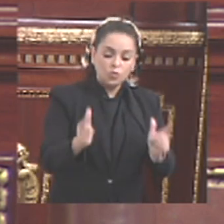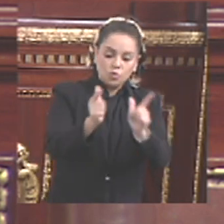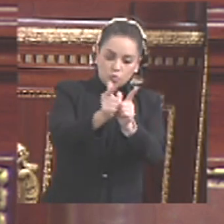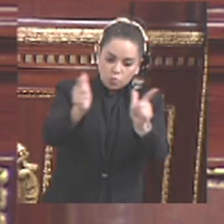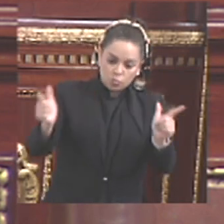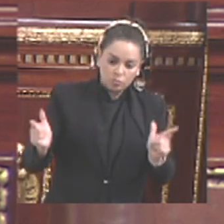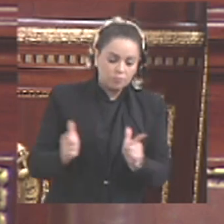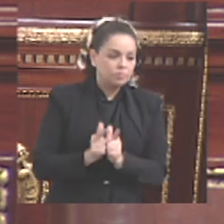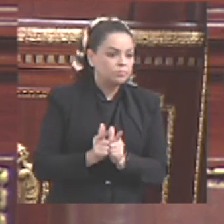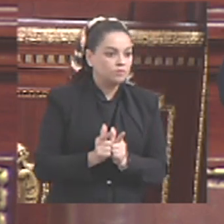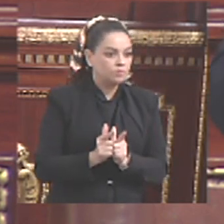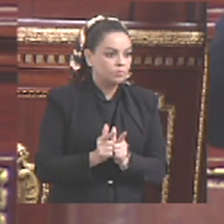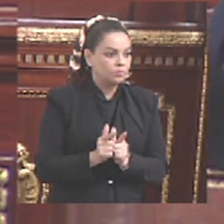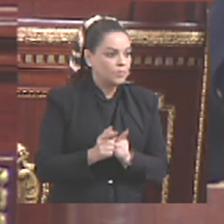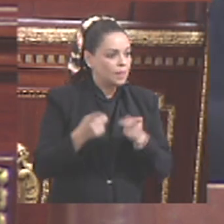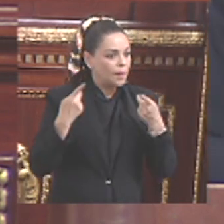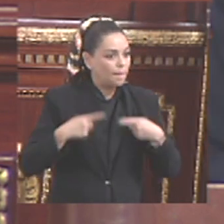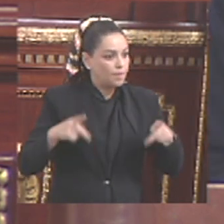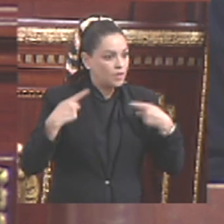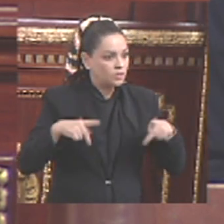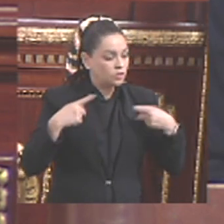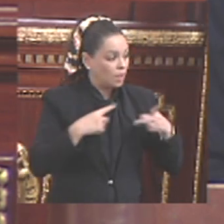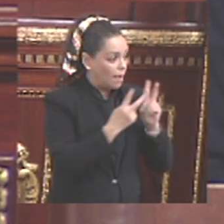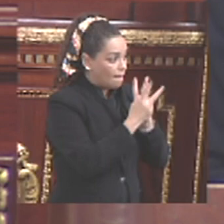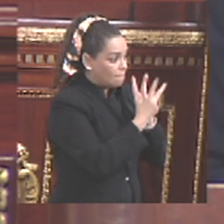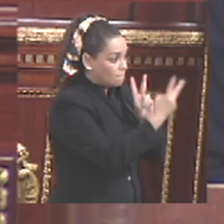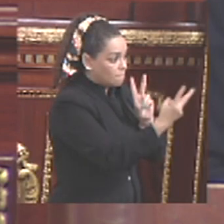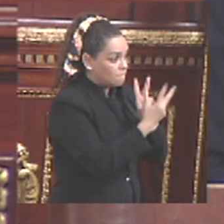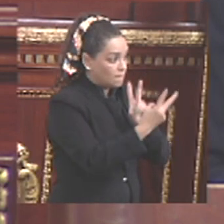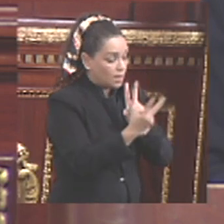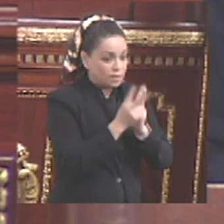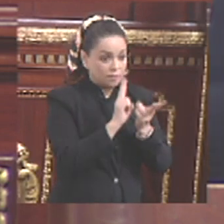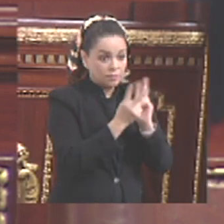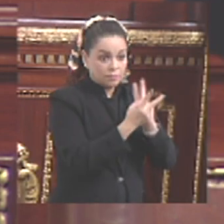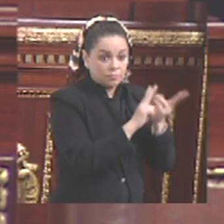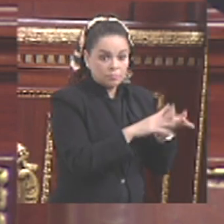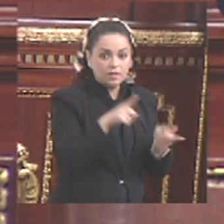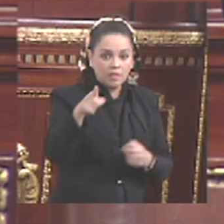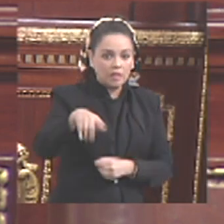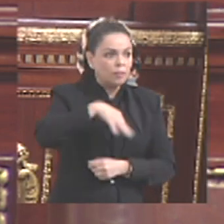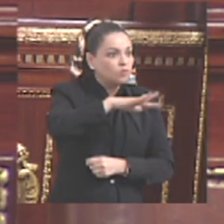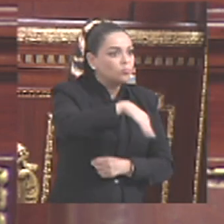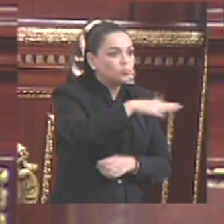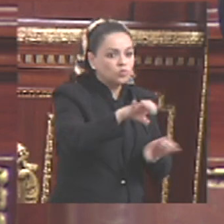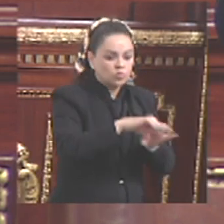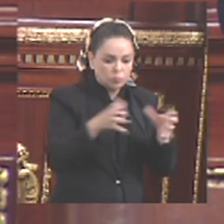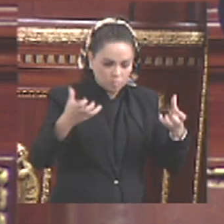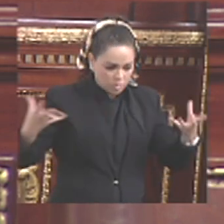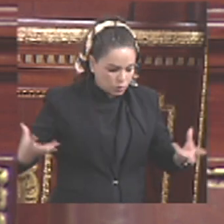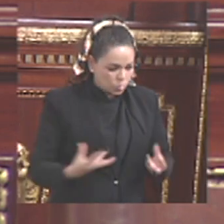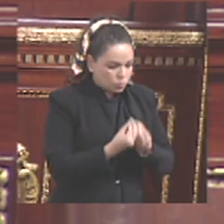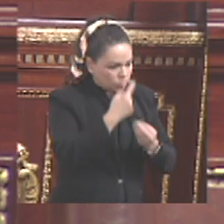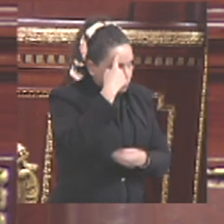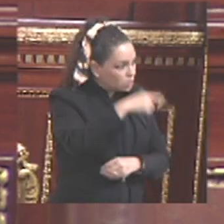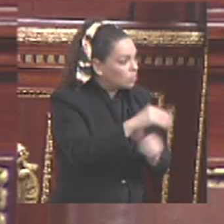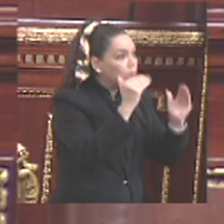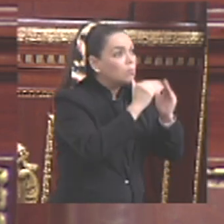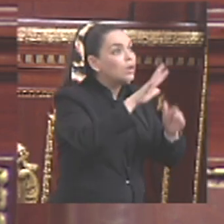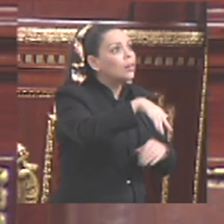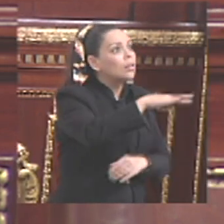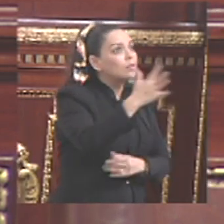los vecinos en esta época para conseguir vivienda. Y aún ahora todavía